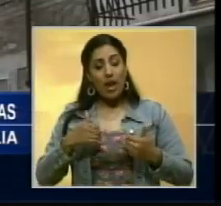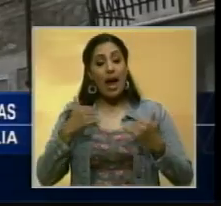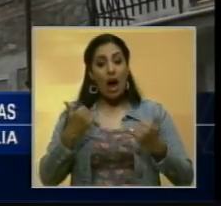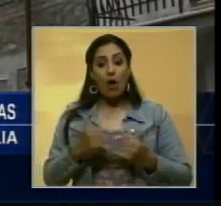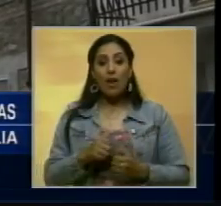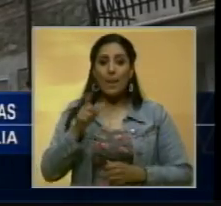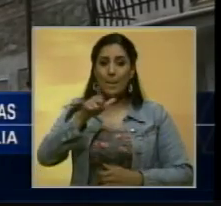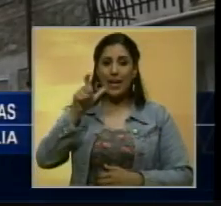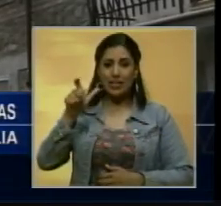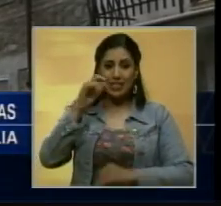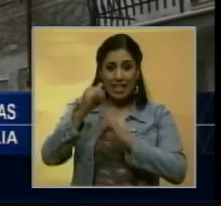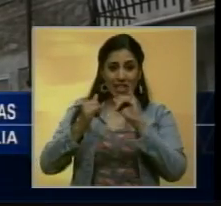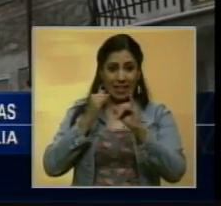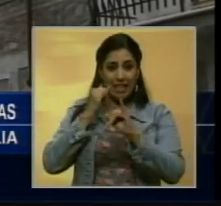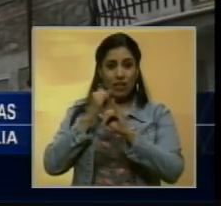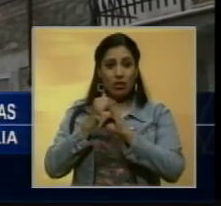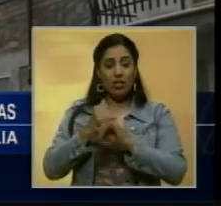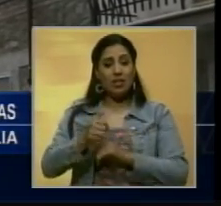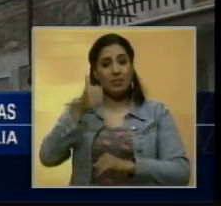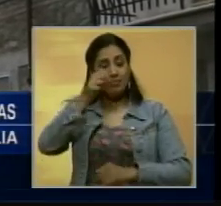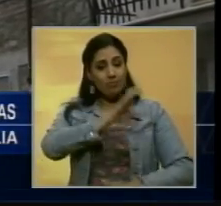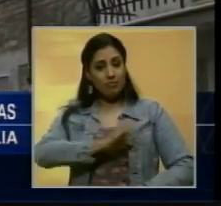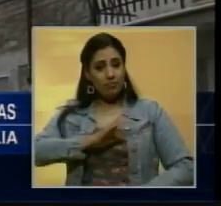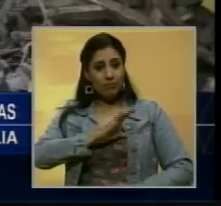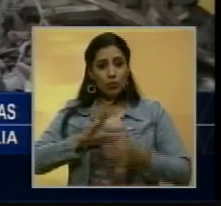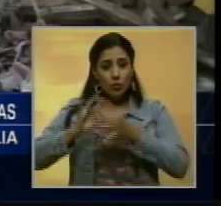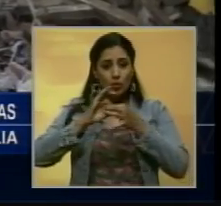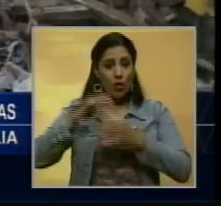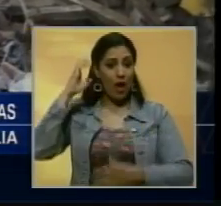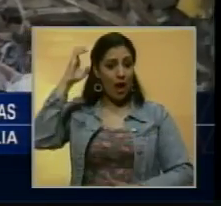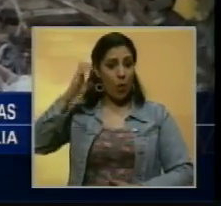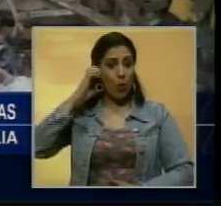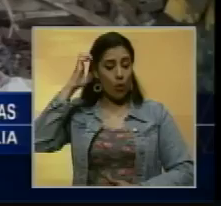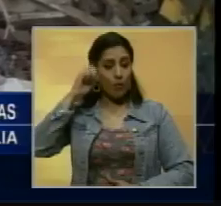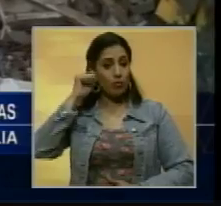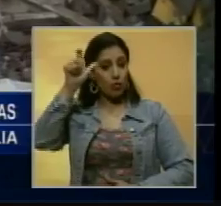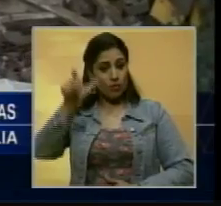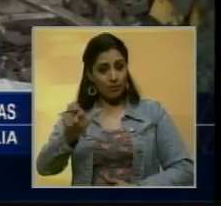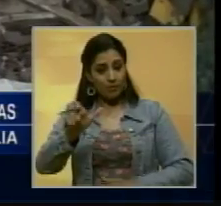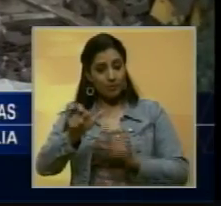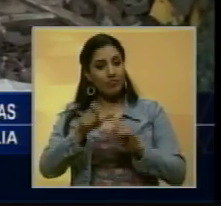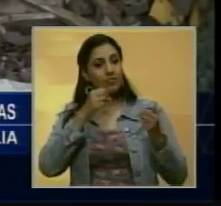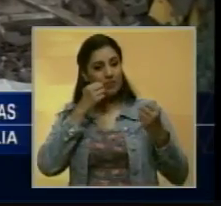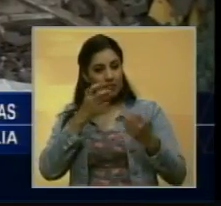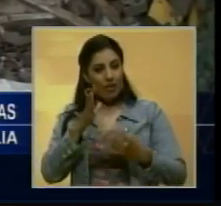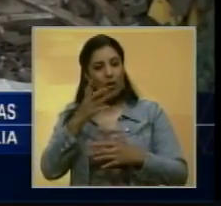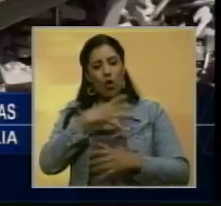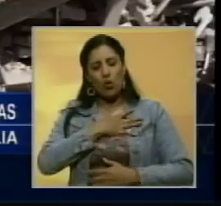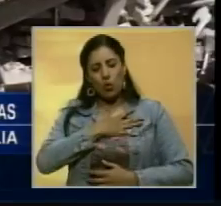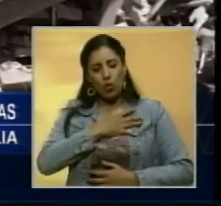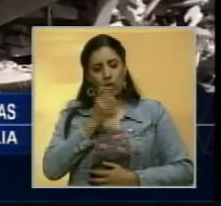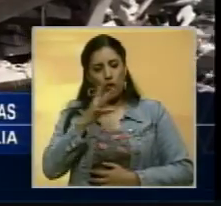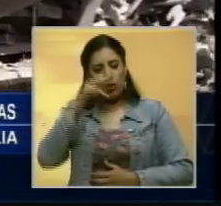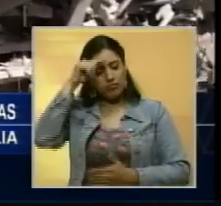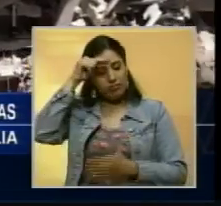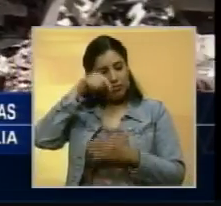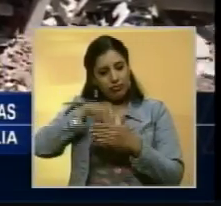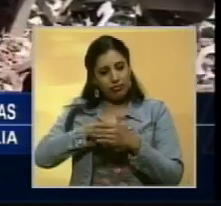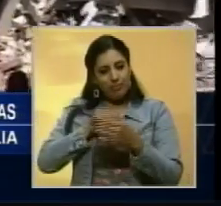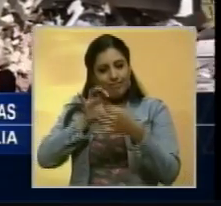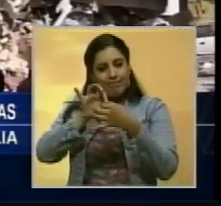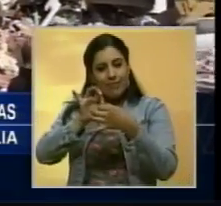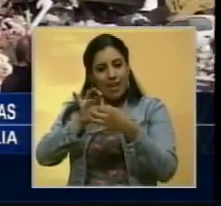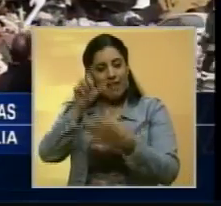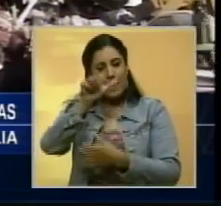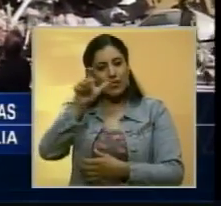las reacciones internacionales, la alta comisionada de la Unión Europea, Federica Mogherini, señaló que un dolor profundo la une a las familias